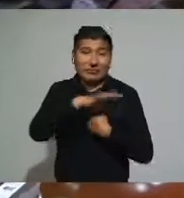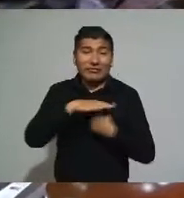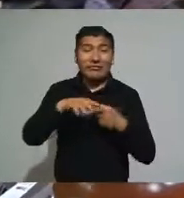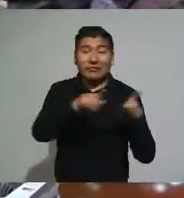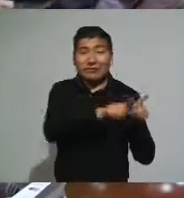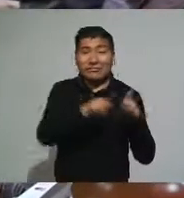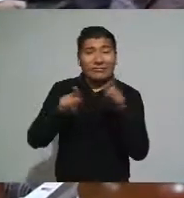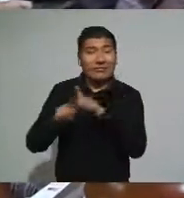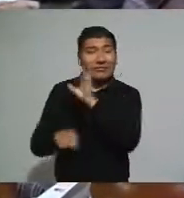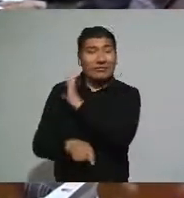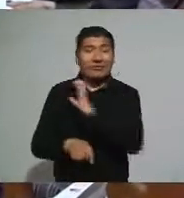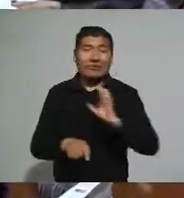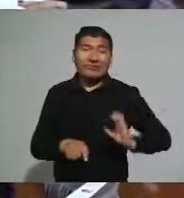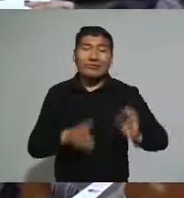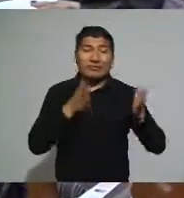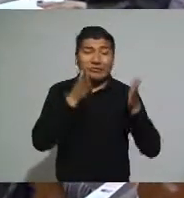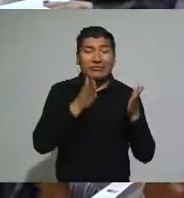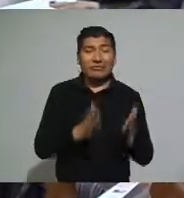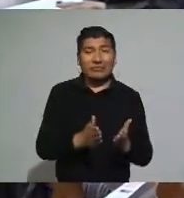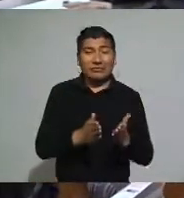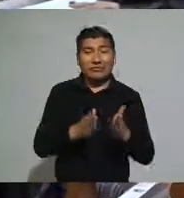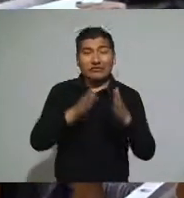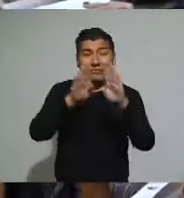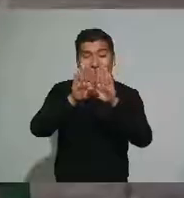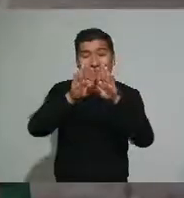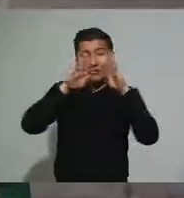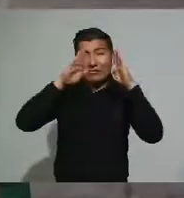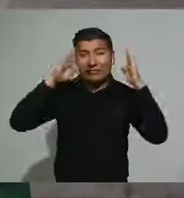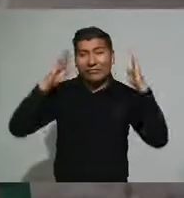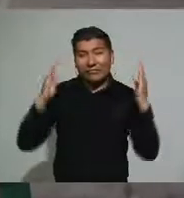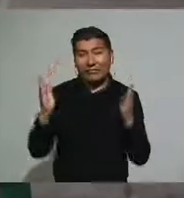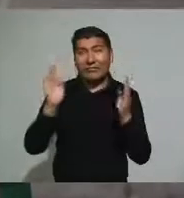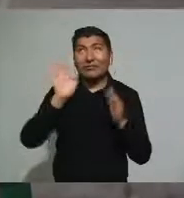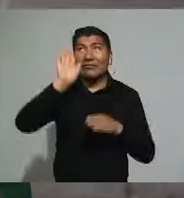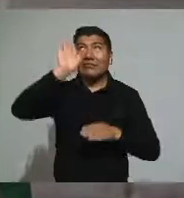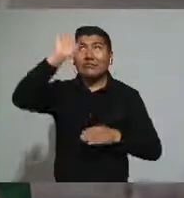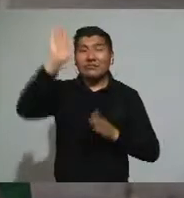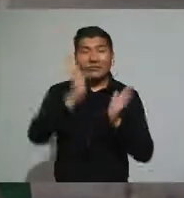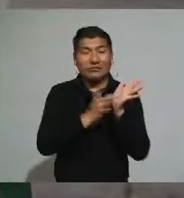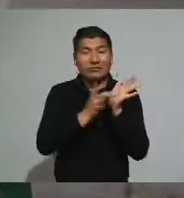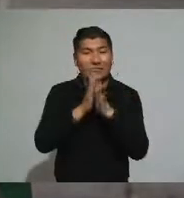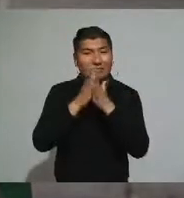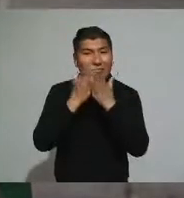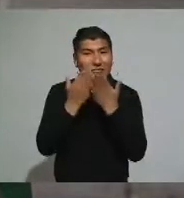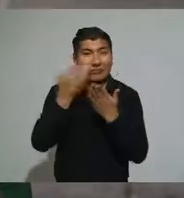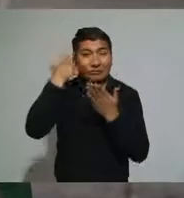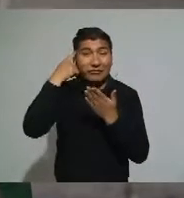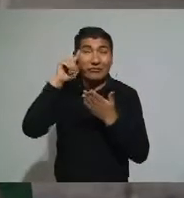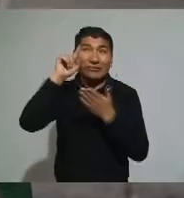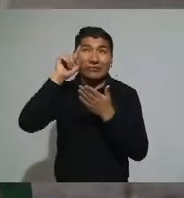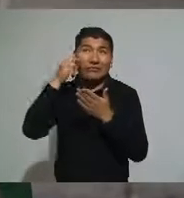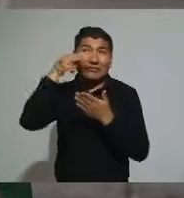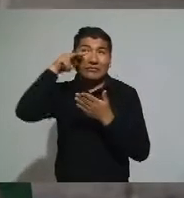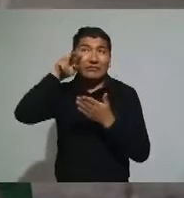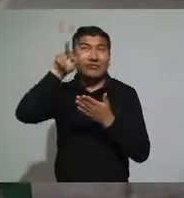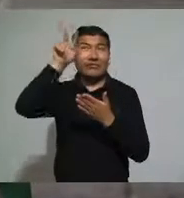los cristianos, porque está abierta la palabra de Dios hacia la esperanza.